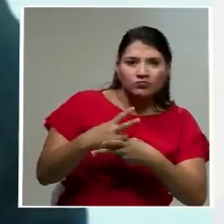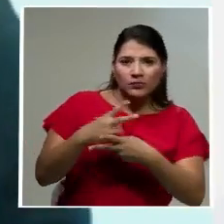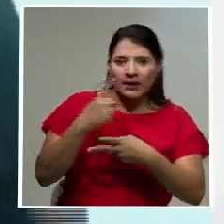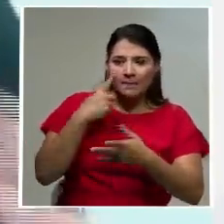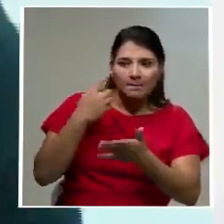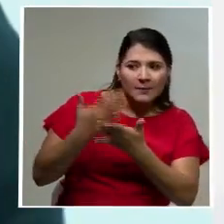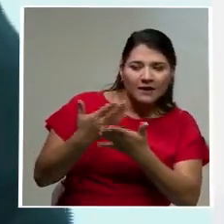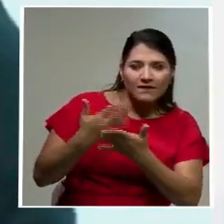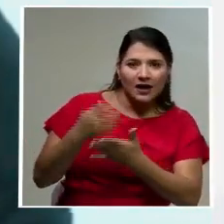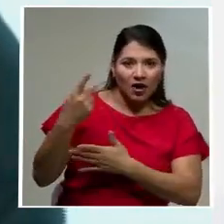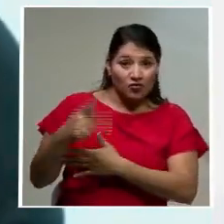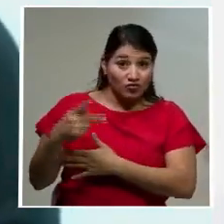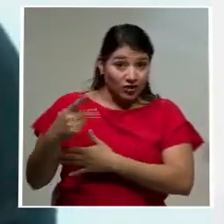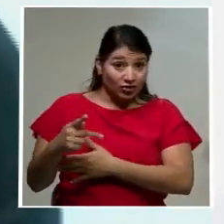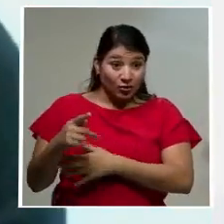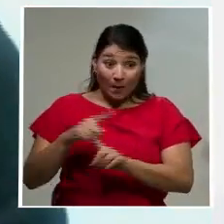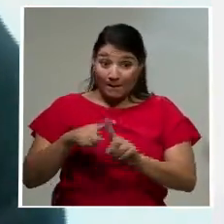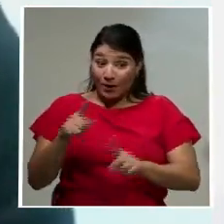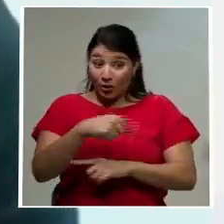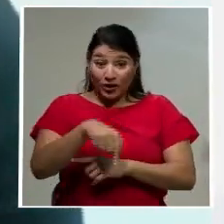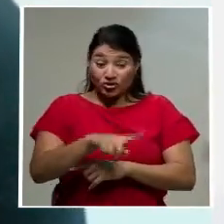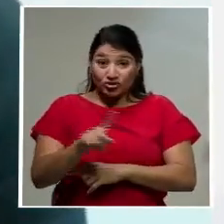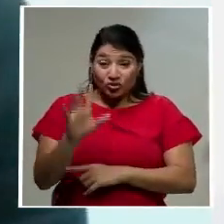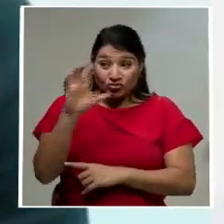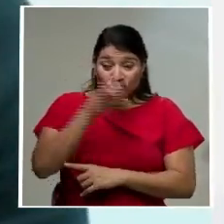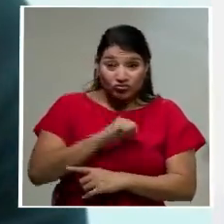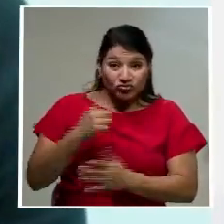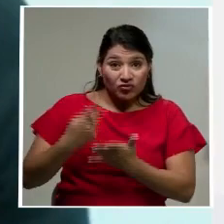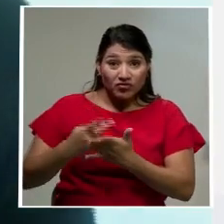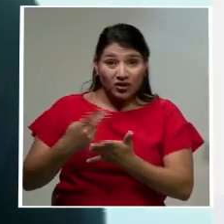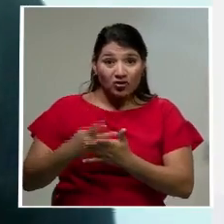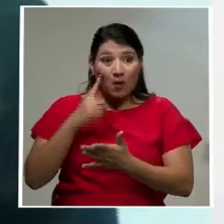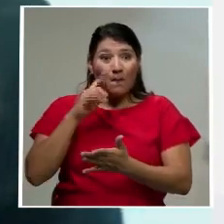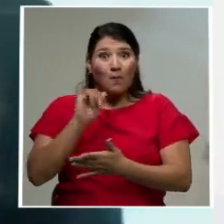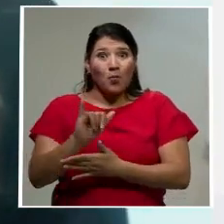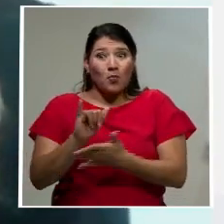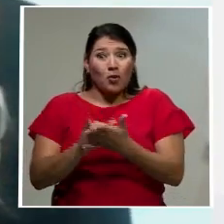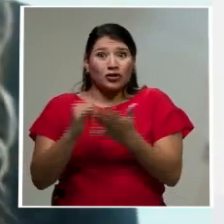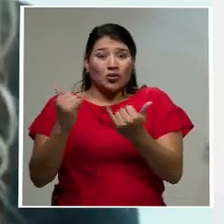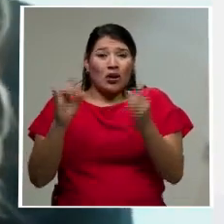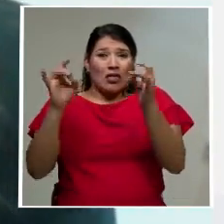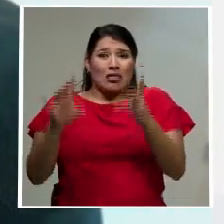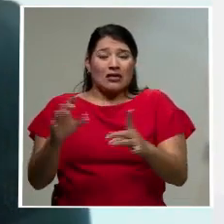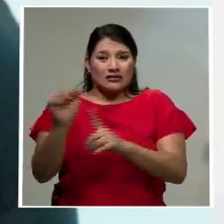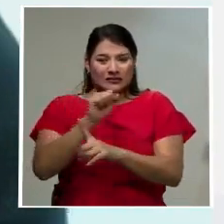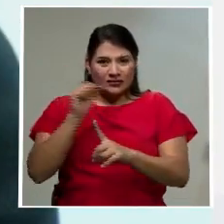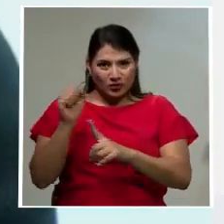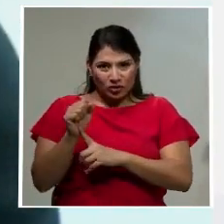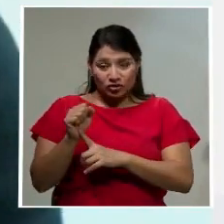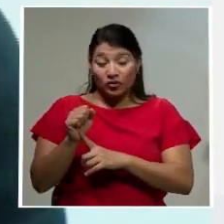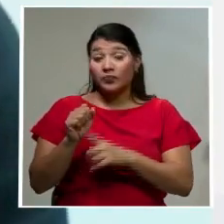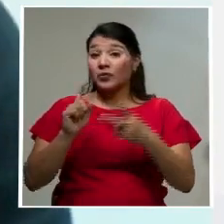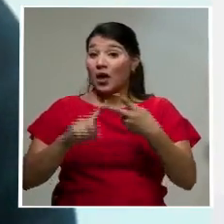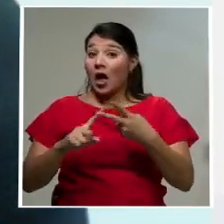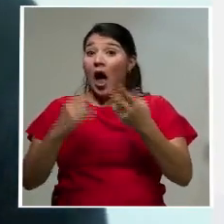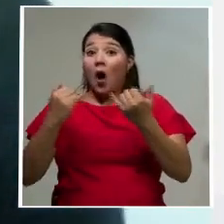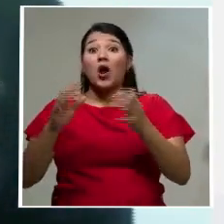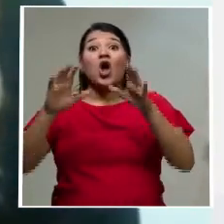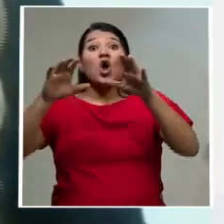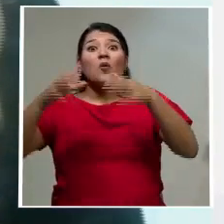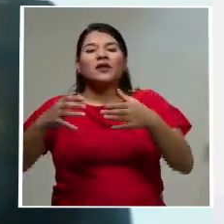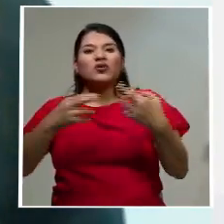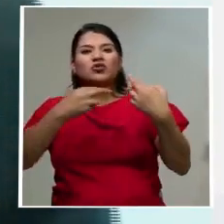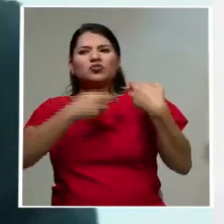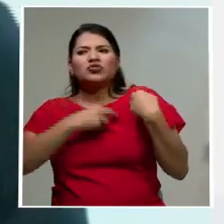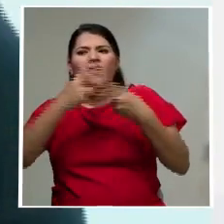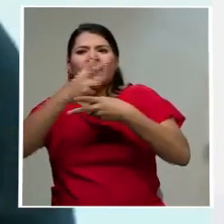el colapso y el descalabro que usted bien menciona. Nunca hubo una observación por parte del Comité de Vigilancia, nunca hubo